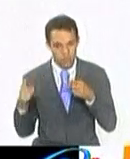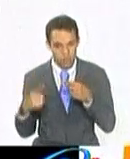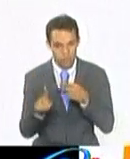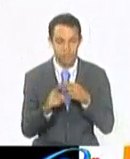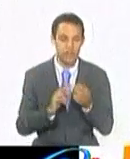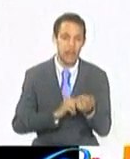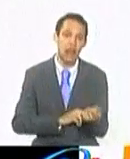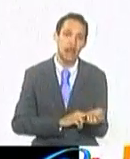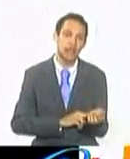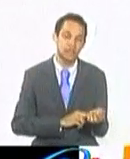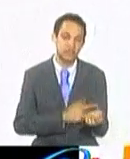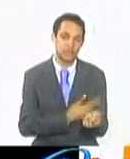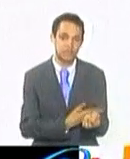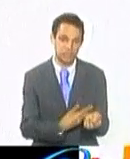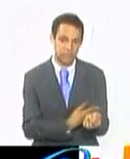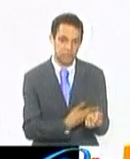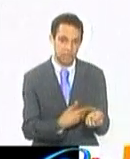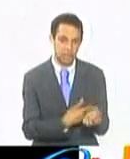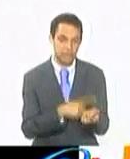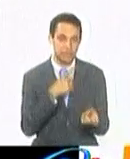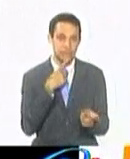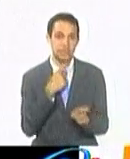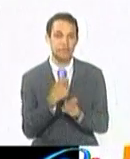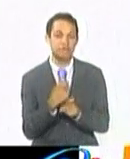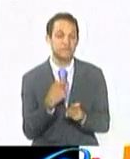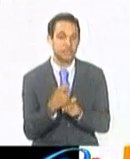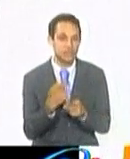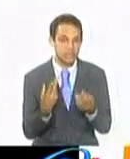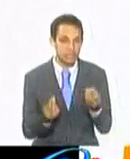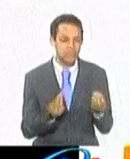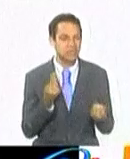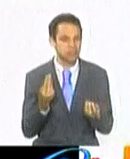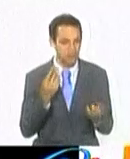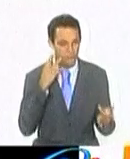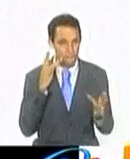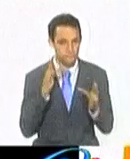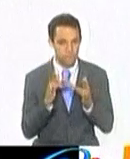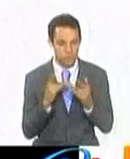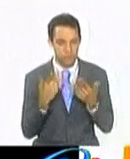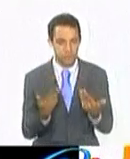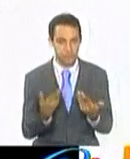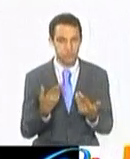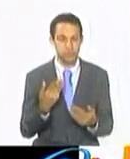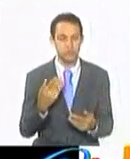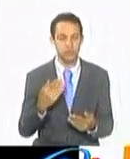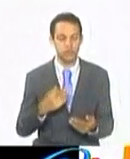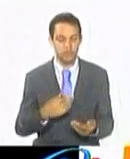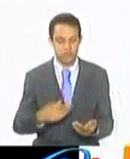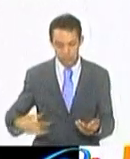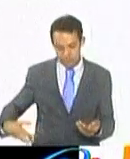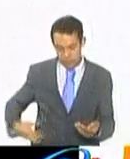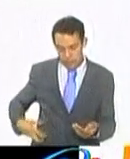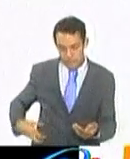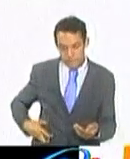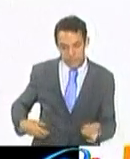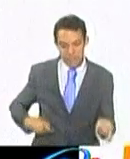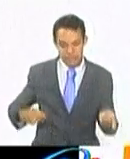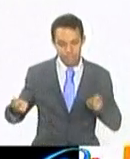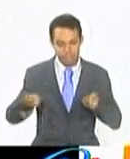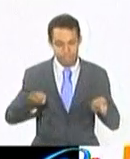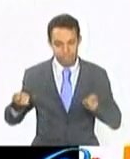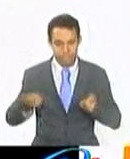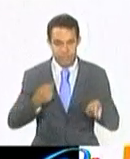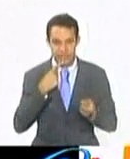trastornos metabólicos que tiene que ver con la producción de insulina en el páncreas para el metabolismo y el